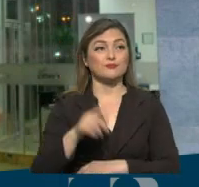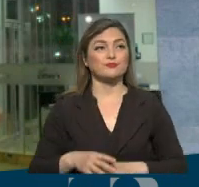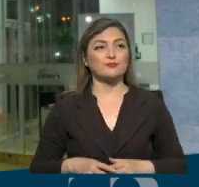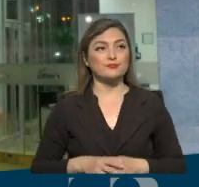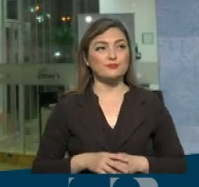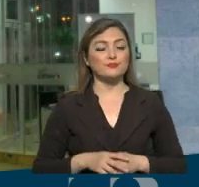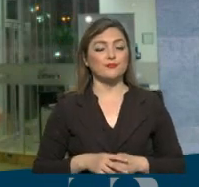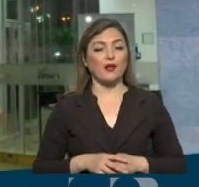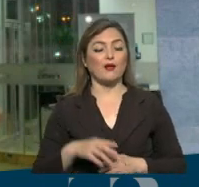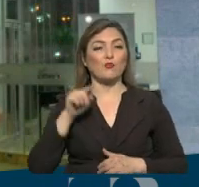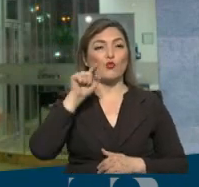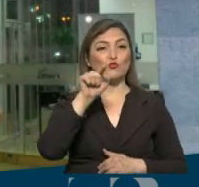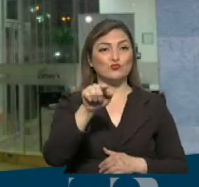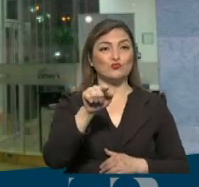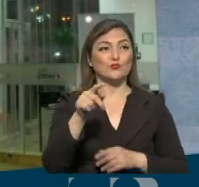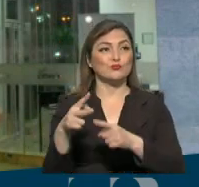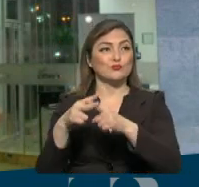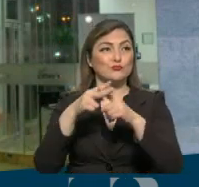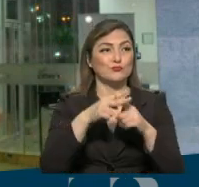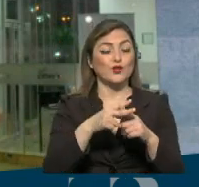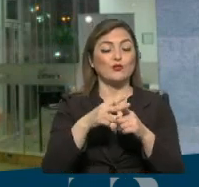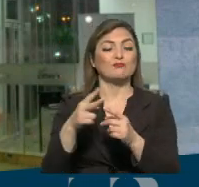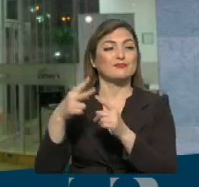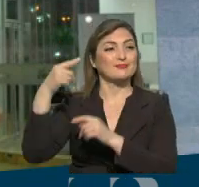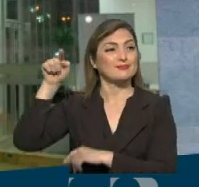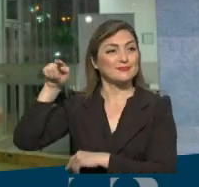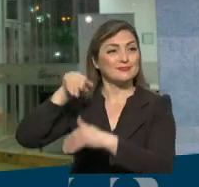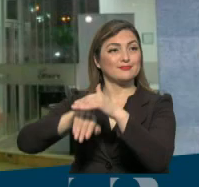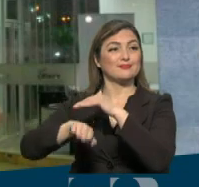www.bies.fin.es, seleccionar créditos quirografarios e